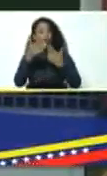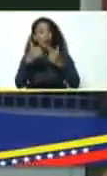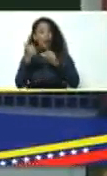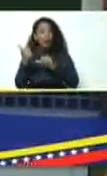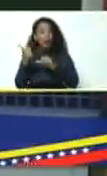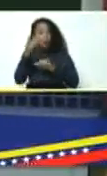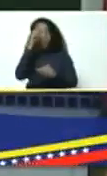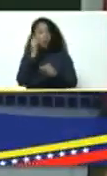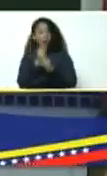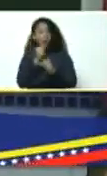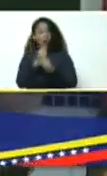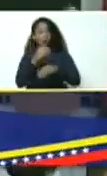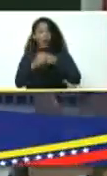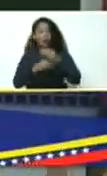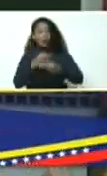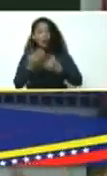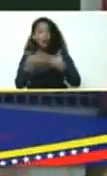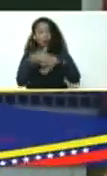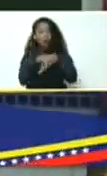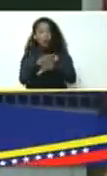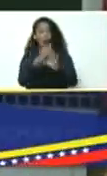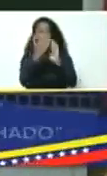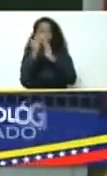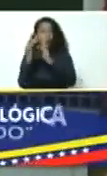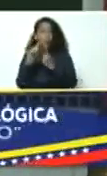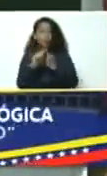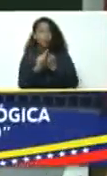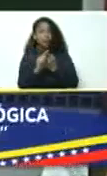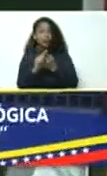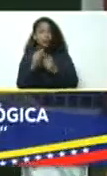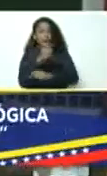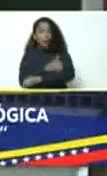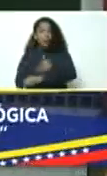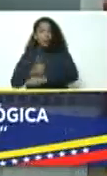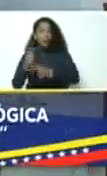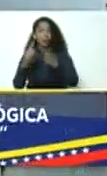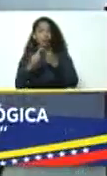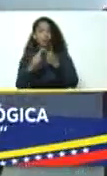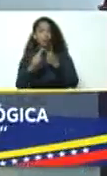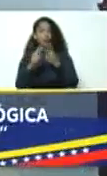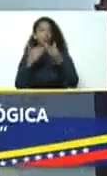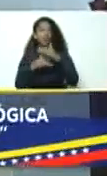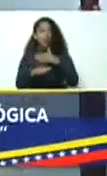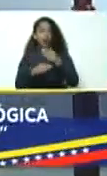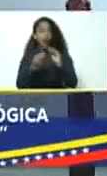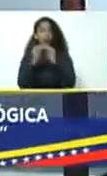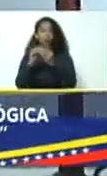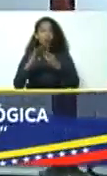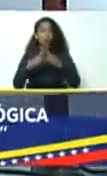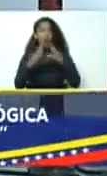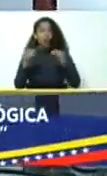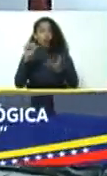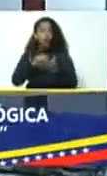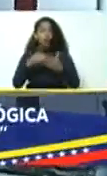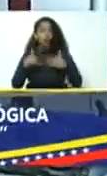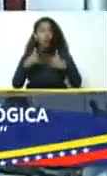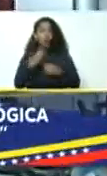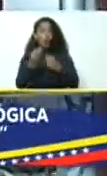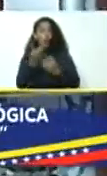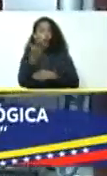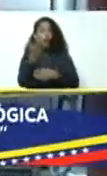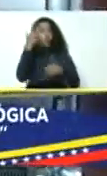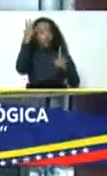estos trabajos mancomunados, comunidad y autoridades, vamos a restablecer todos los centros de salud, como usted nos